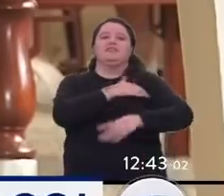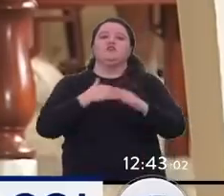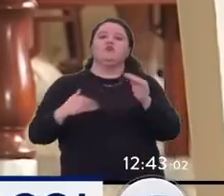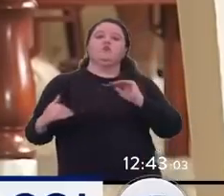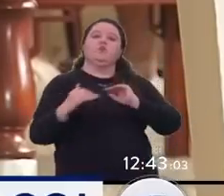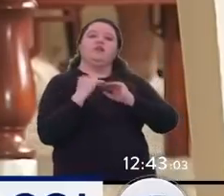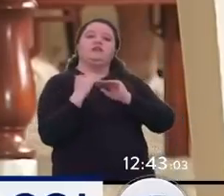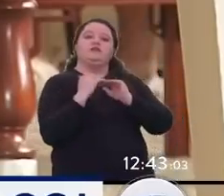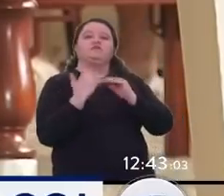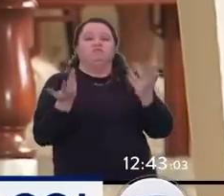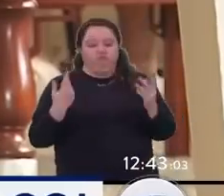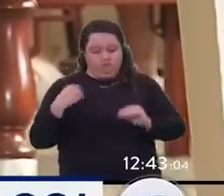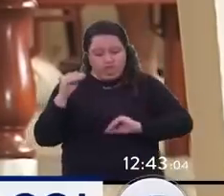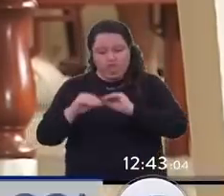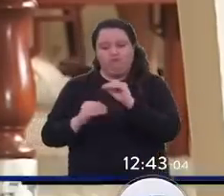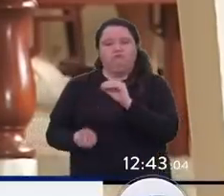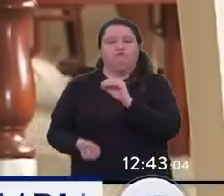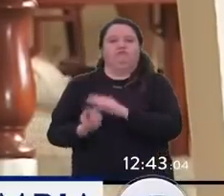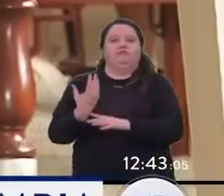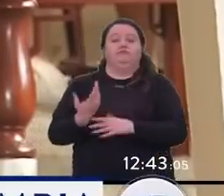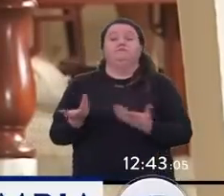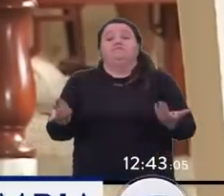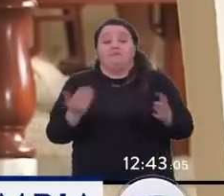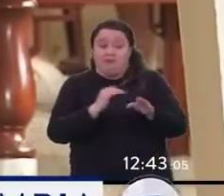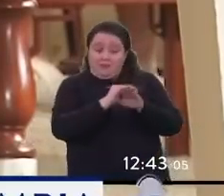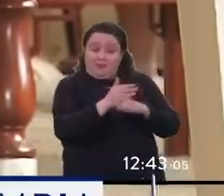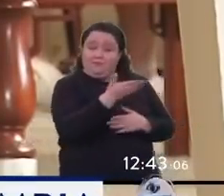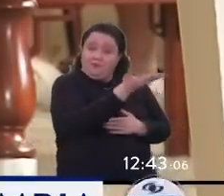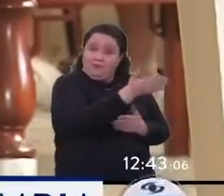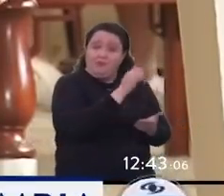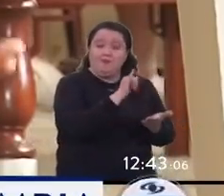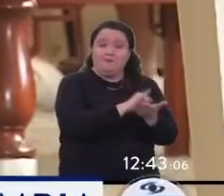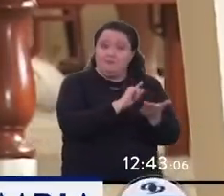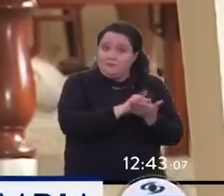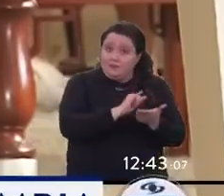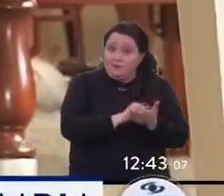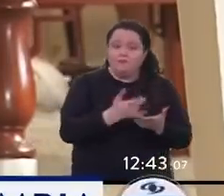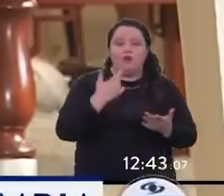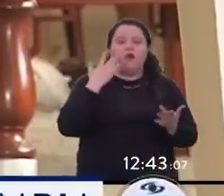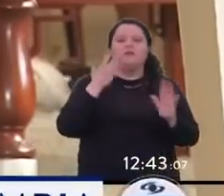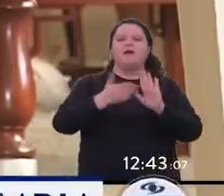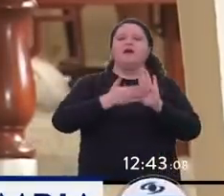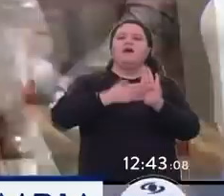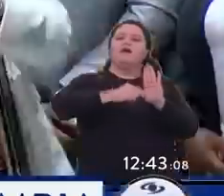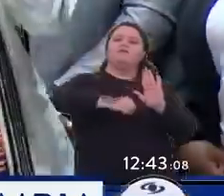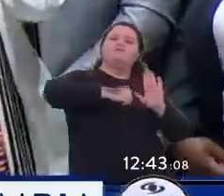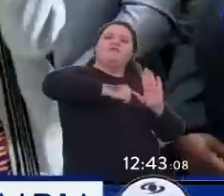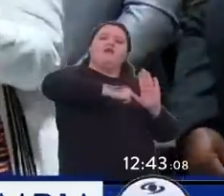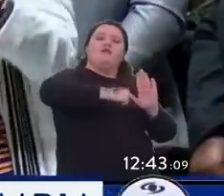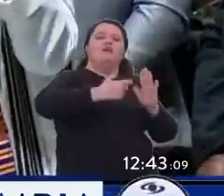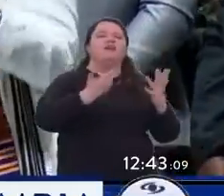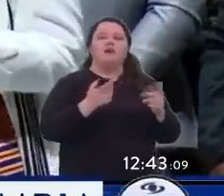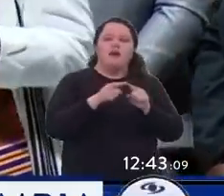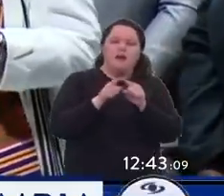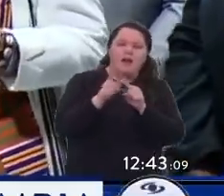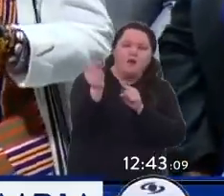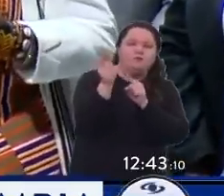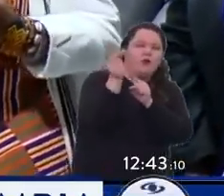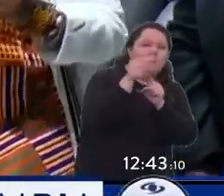Igualdad, ¿sí? Y mi tarea precisamente es llevar garantía de derechos a esos